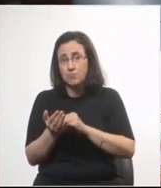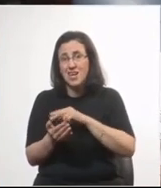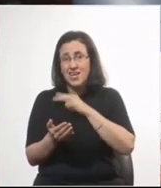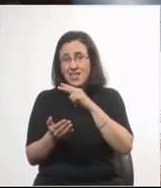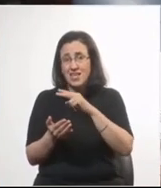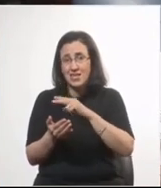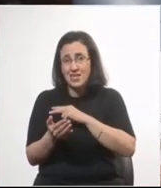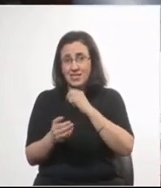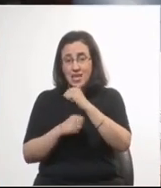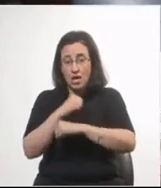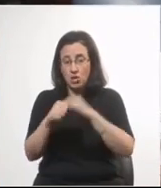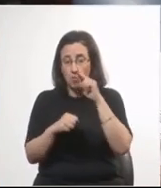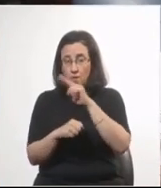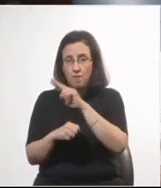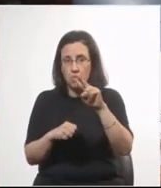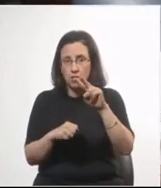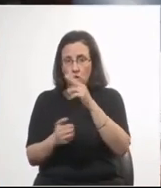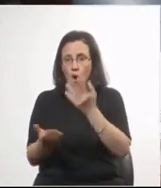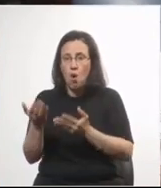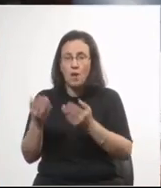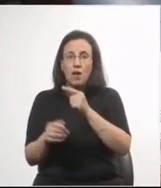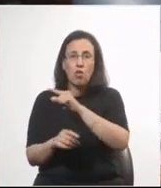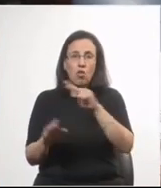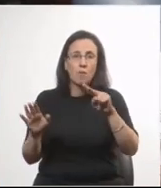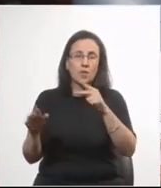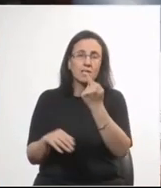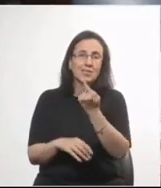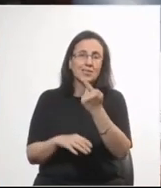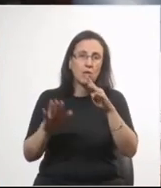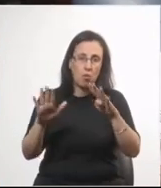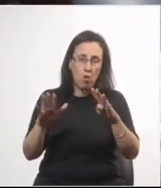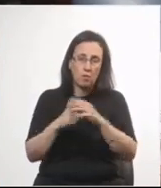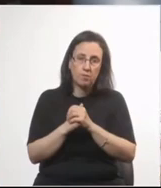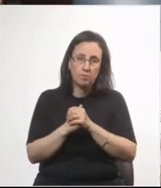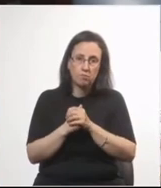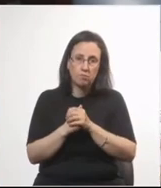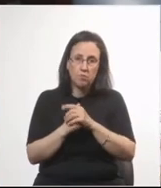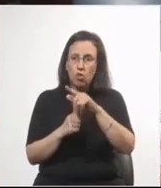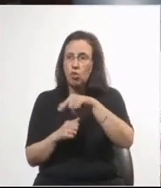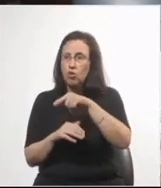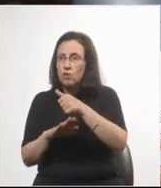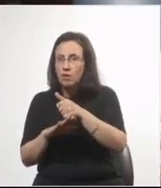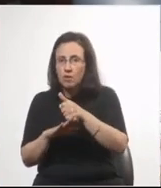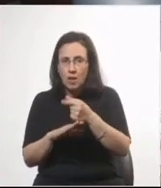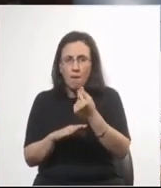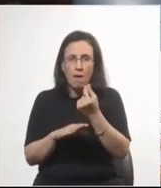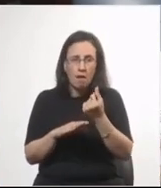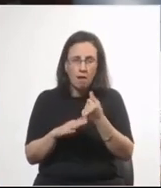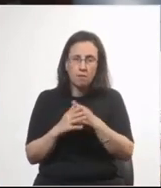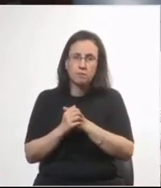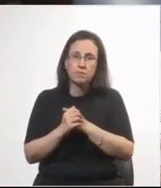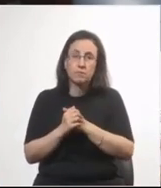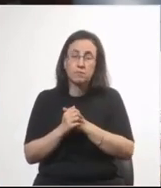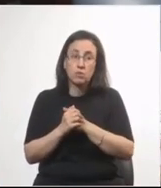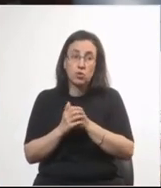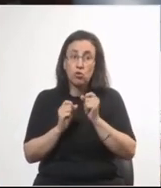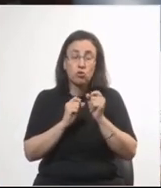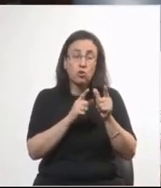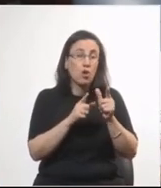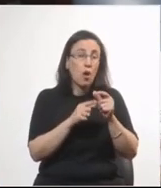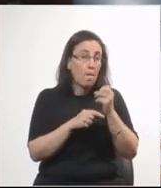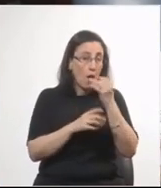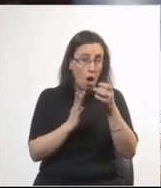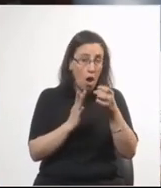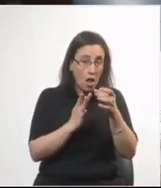2022 sobre la que se produjo en el 2019? Porque no fueron ni a mejorar el ingreso de la mayoría de la población, ni